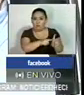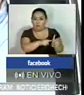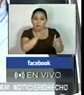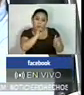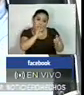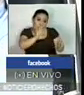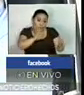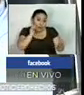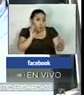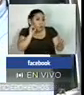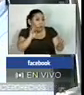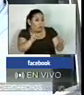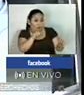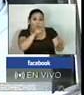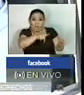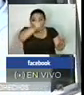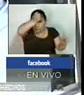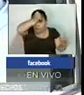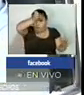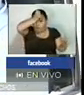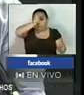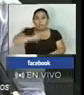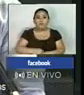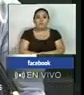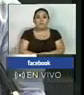dicho, pues, ha cometido errores, ¿verdad?